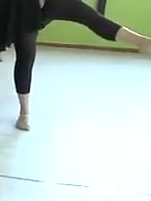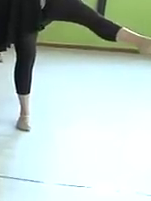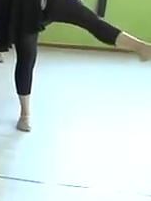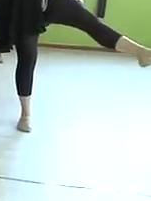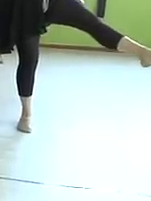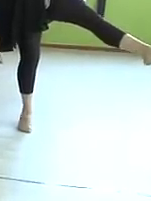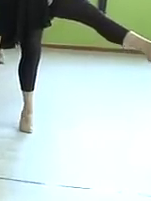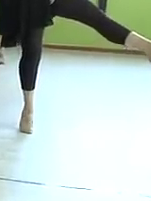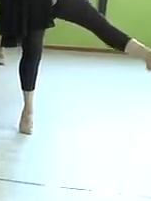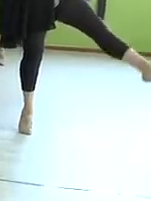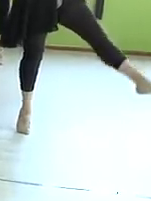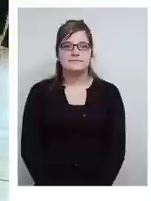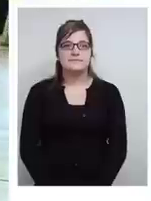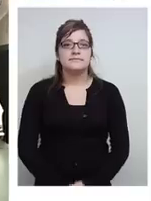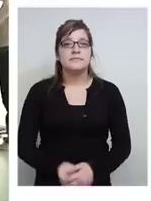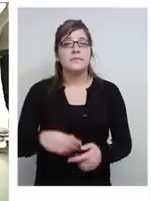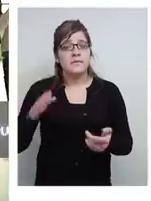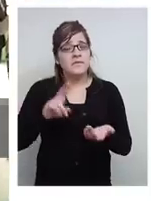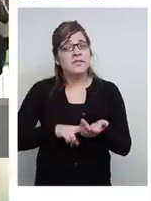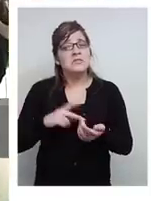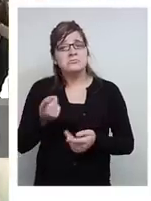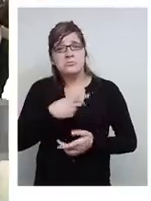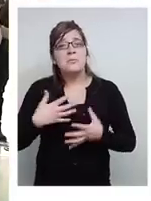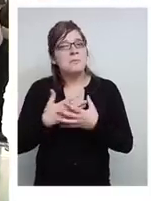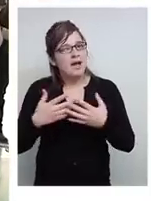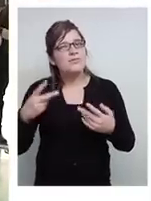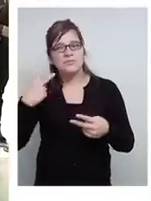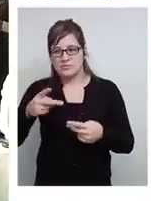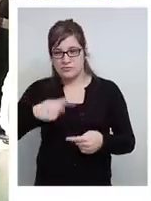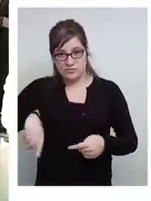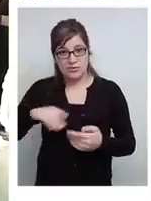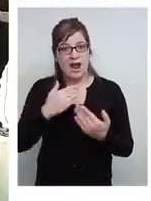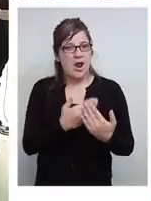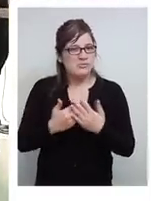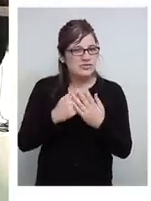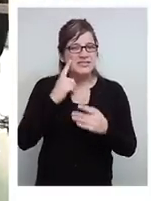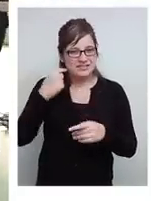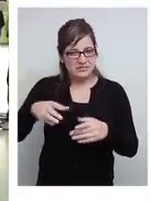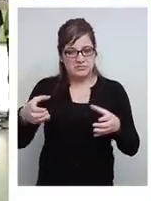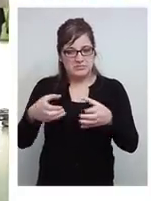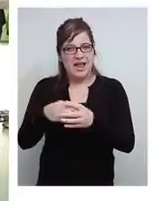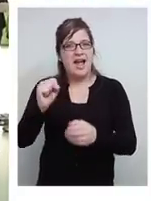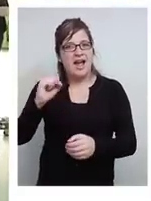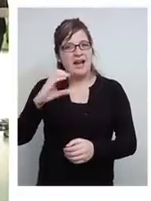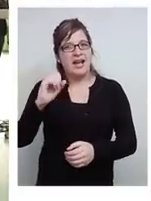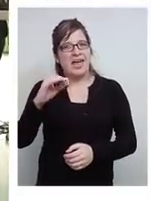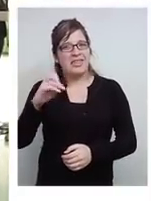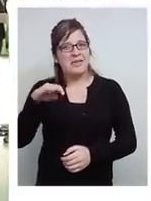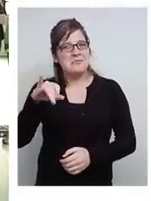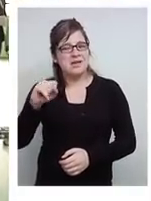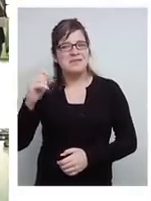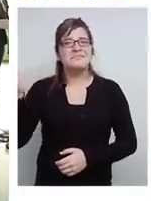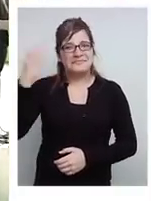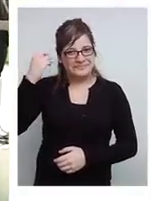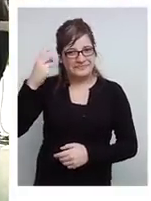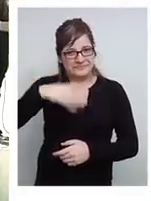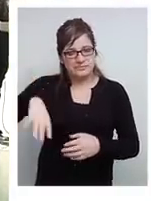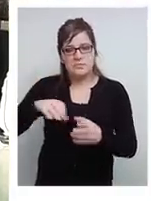Bueno, en general los alumnos que se han ido de esta academia y han ido a buscar profesionalizar la